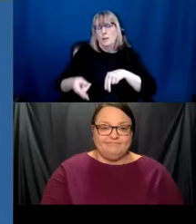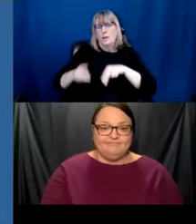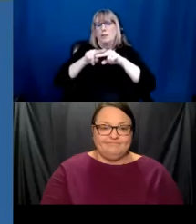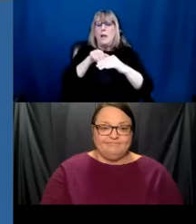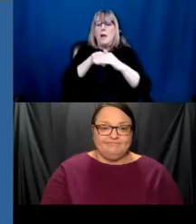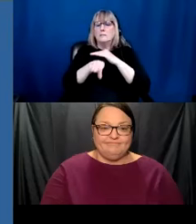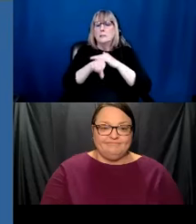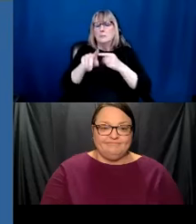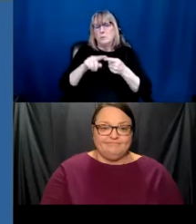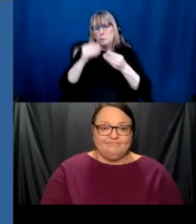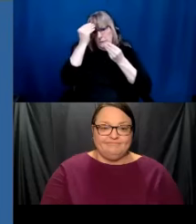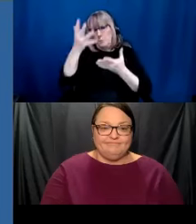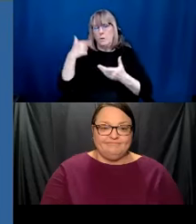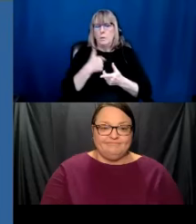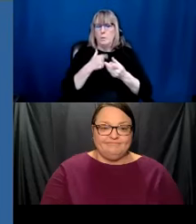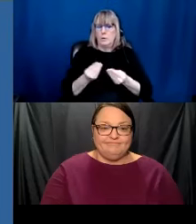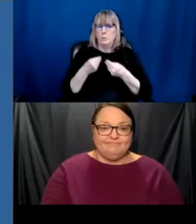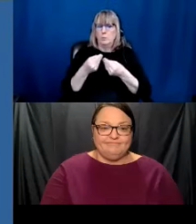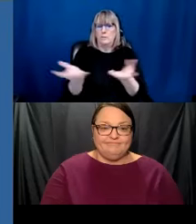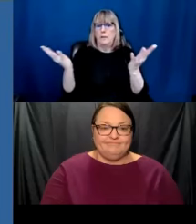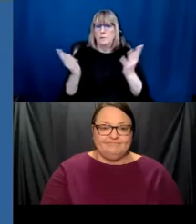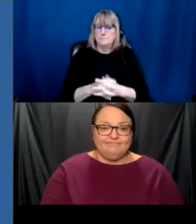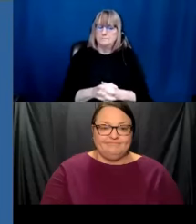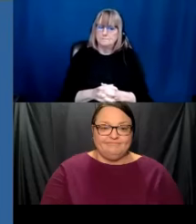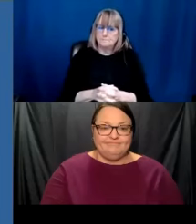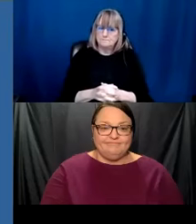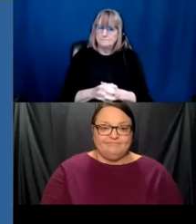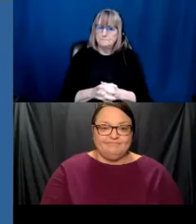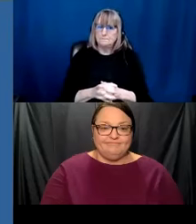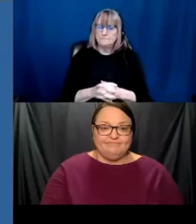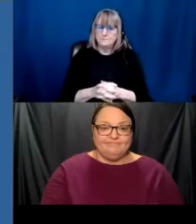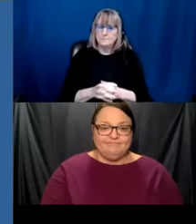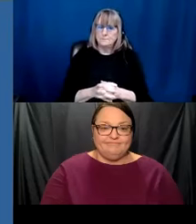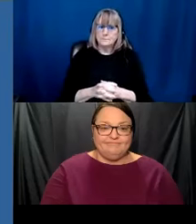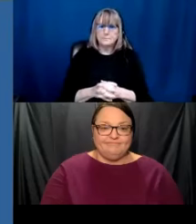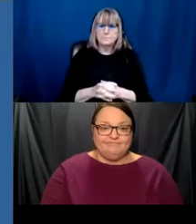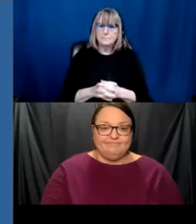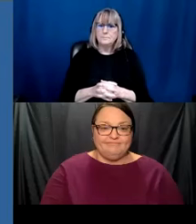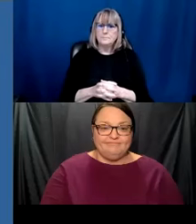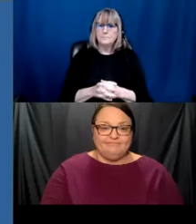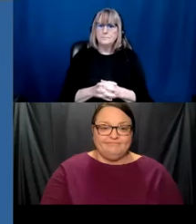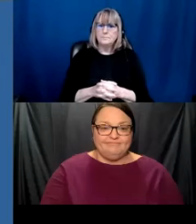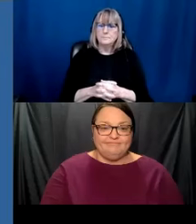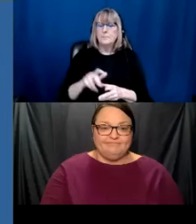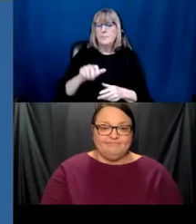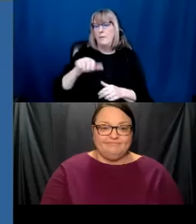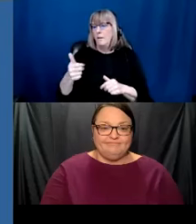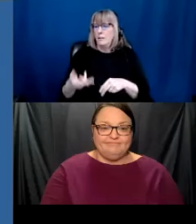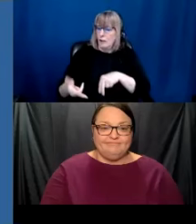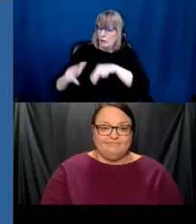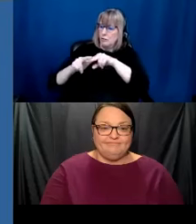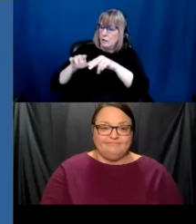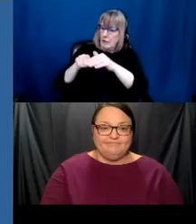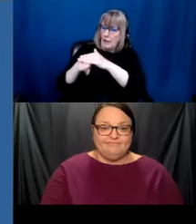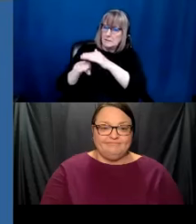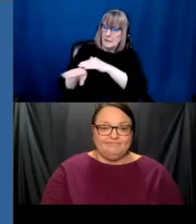Estamos intentando ofrecer las dos opciones de reuniones virtuales y reuniones